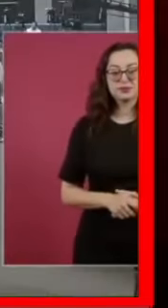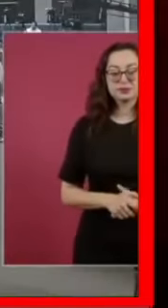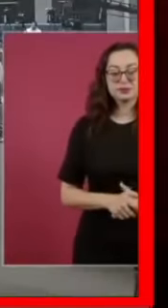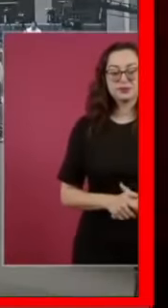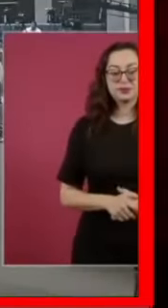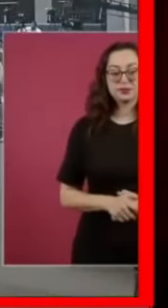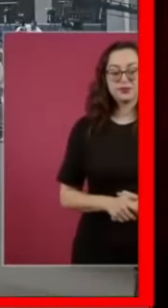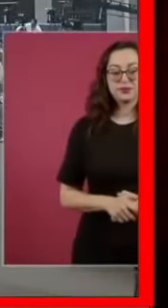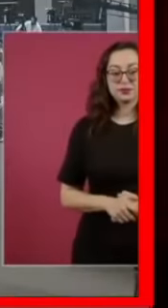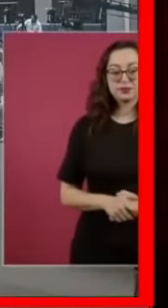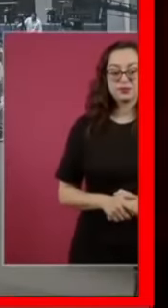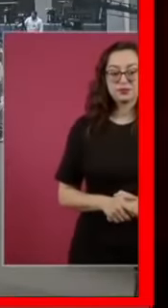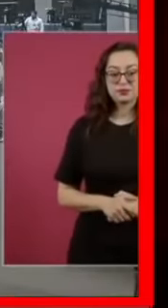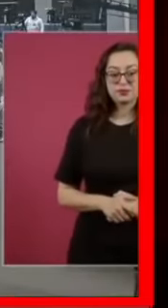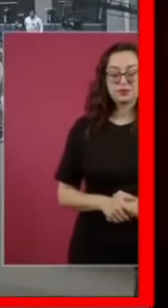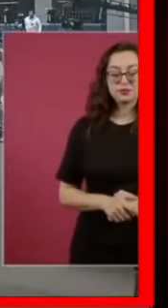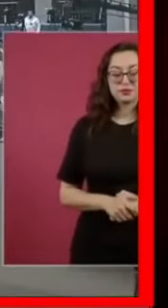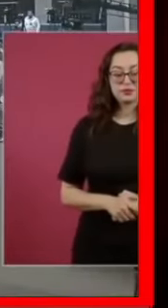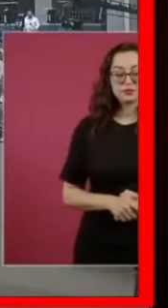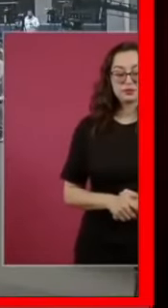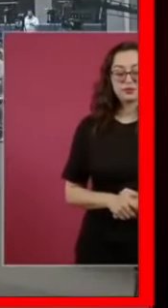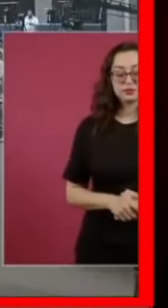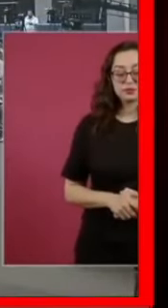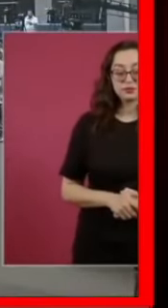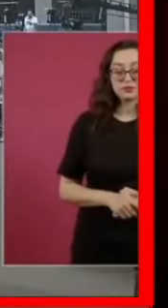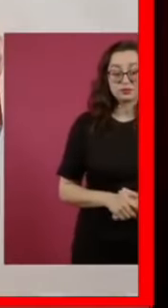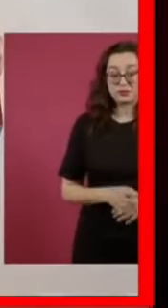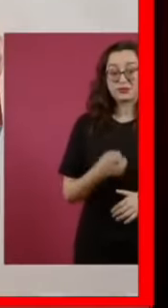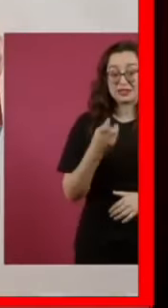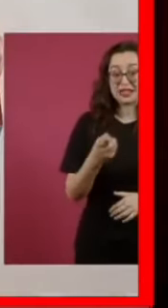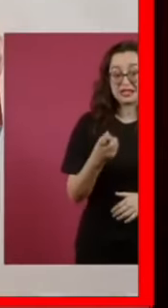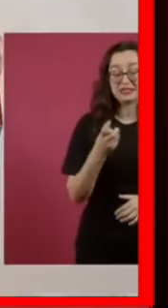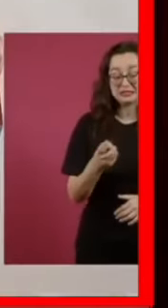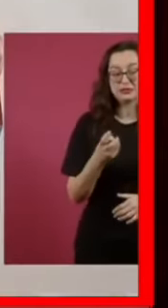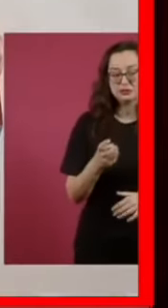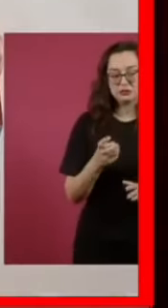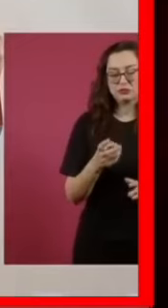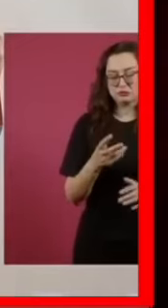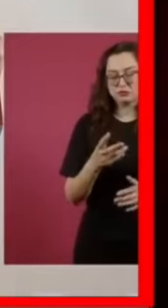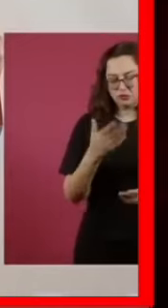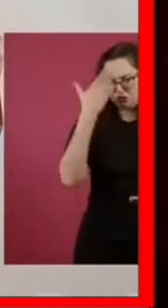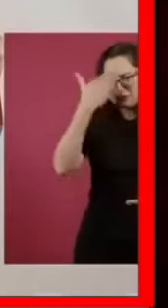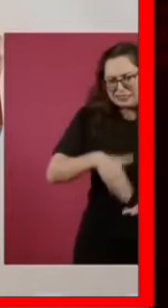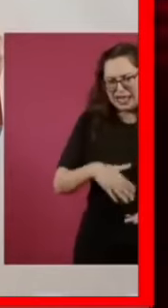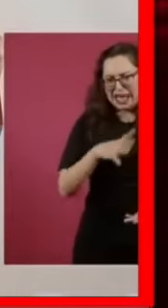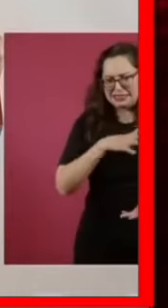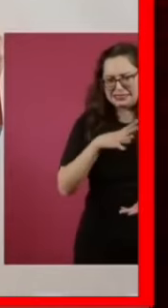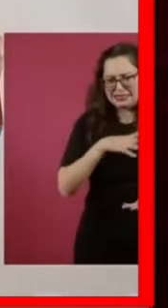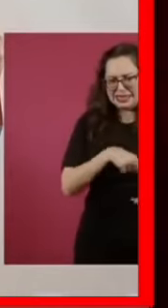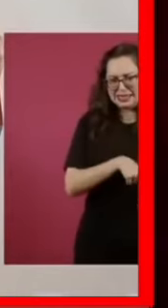Sí, de la otra, esa es la que está desde ayer. Sí,